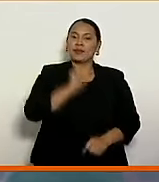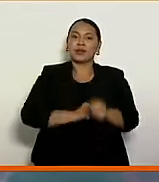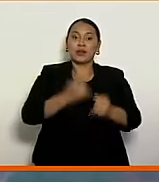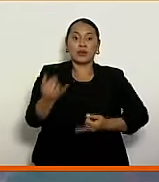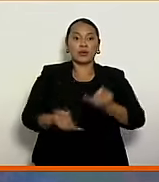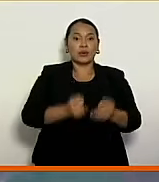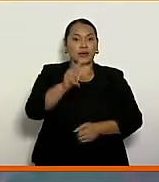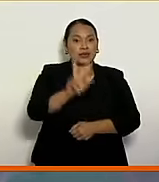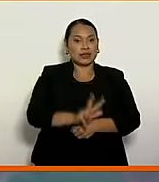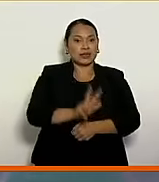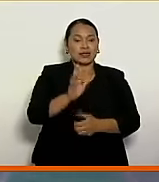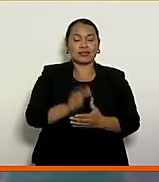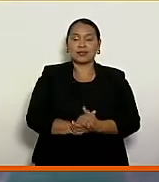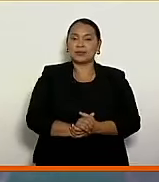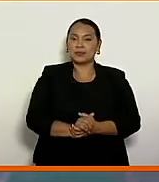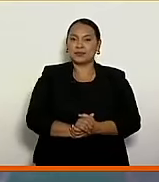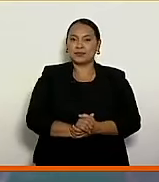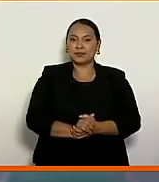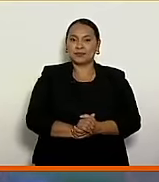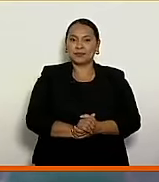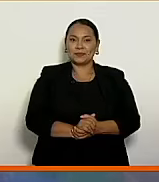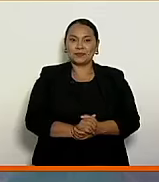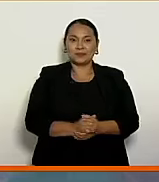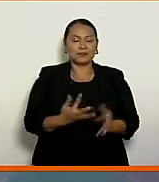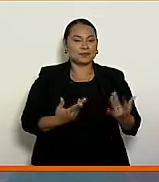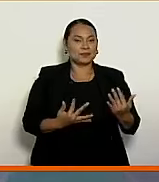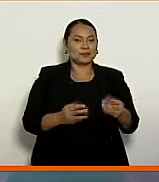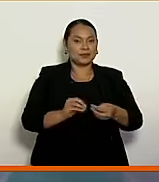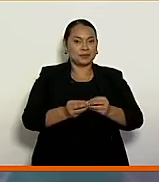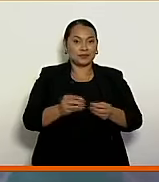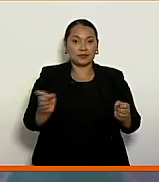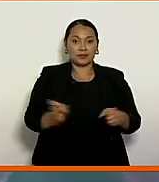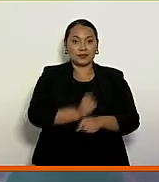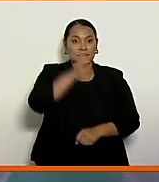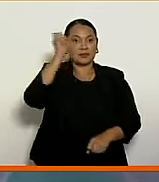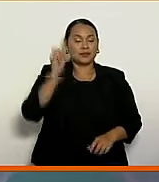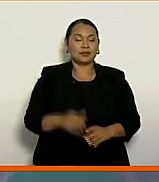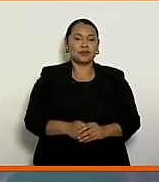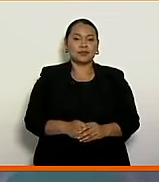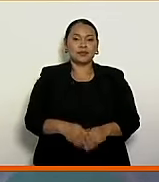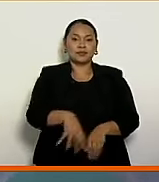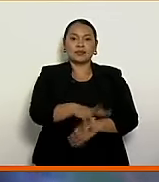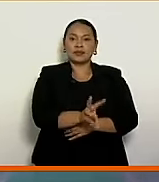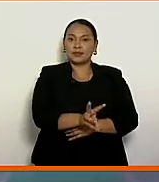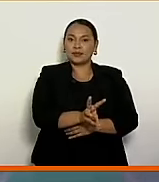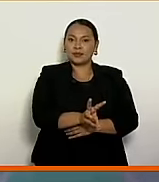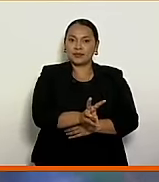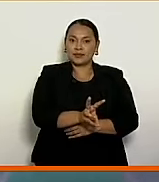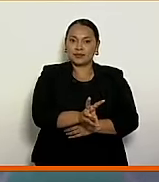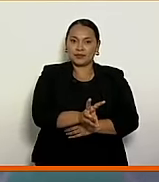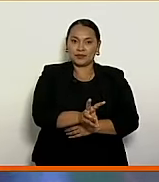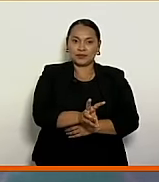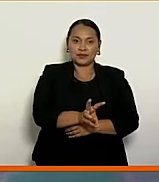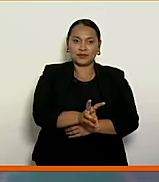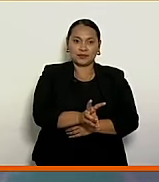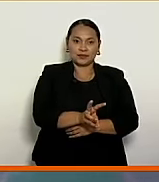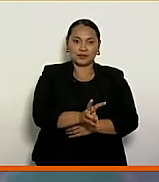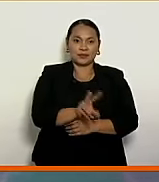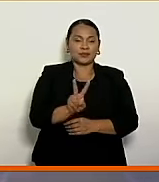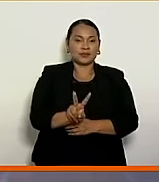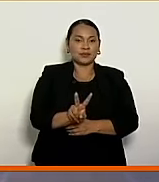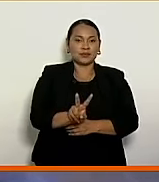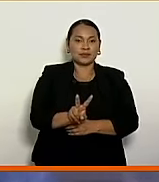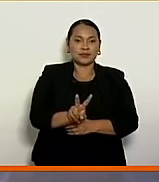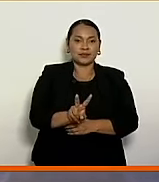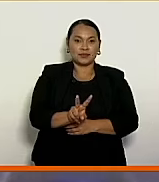forman tu número ganador. Y ese primer dígito es 6, tu segundo dígito. 2, tu tercer